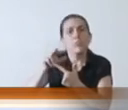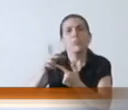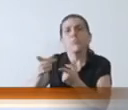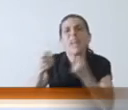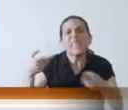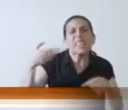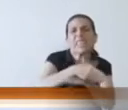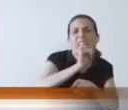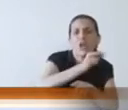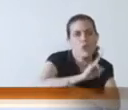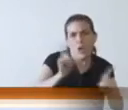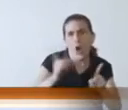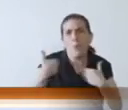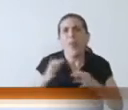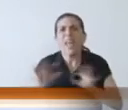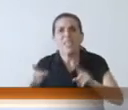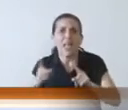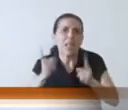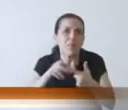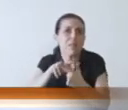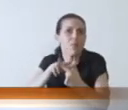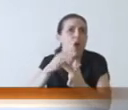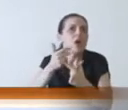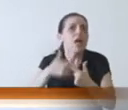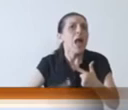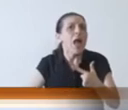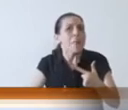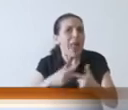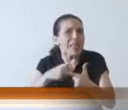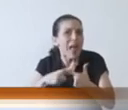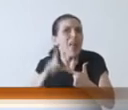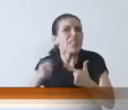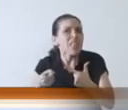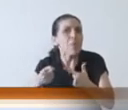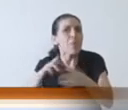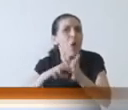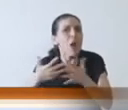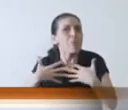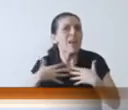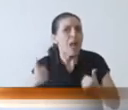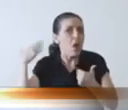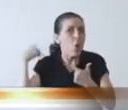embarazadas y los afectados por esas enfermedades crónicas nunca pueden ser considerados personal esencial.